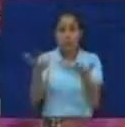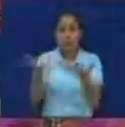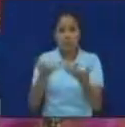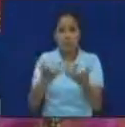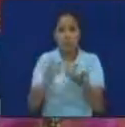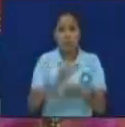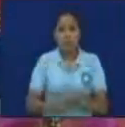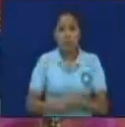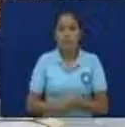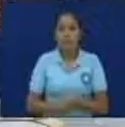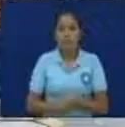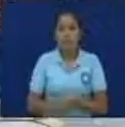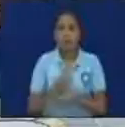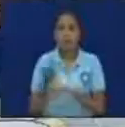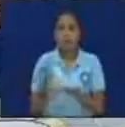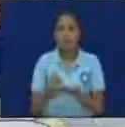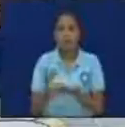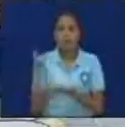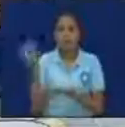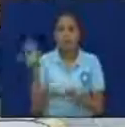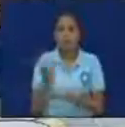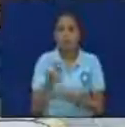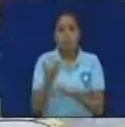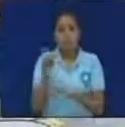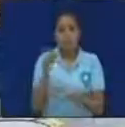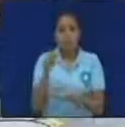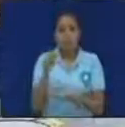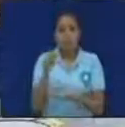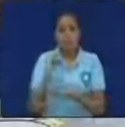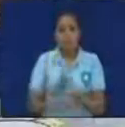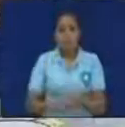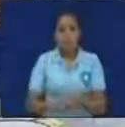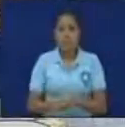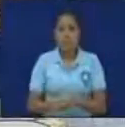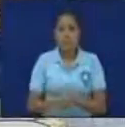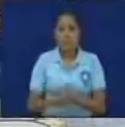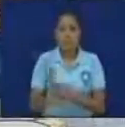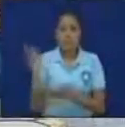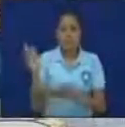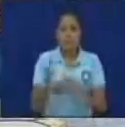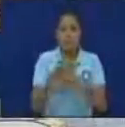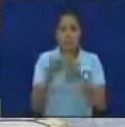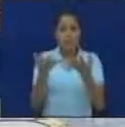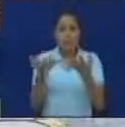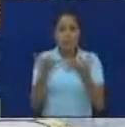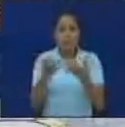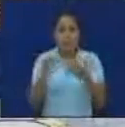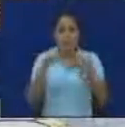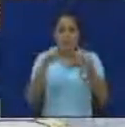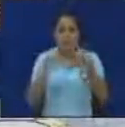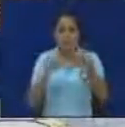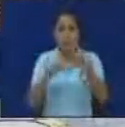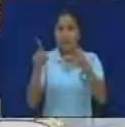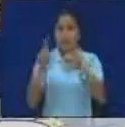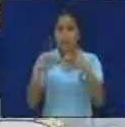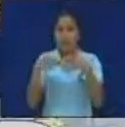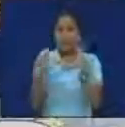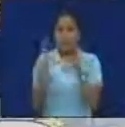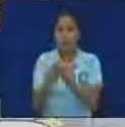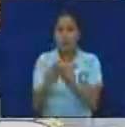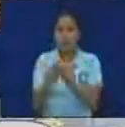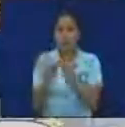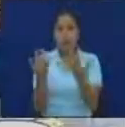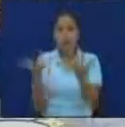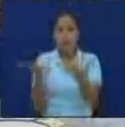campos. Bienvenidos todos desde allá. Así que una en próxima, todos los campos que quieran. Claro, entonces una próxima reunión habría que buscar cómo